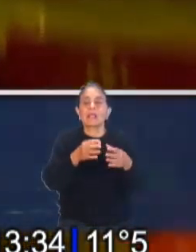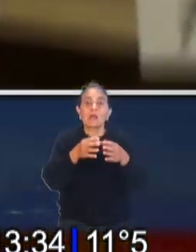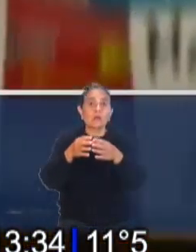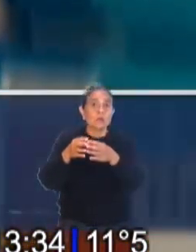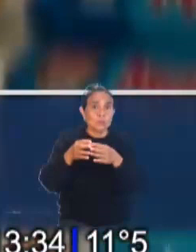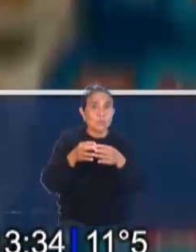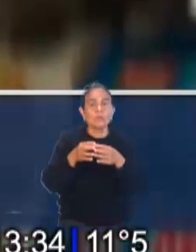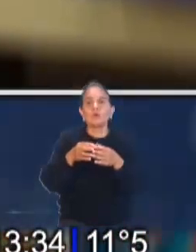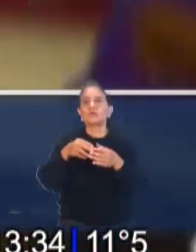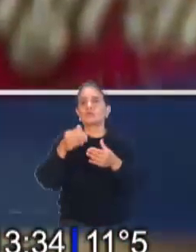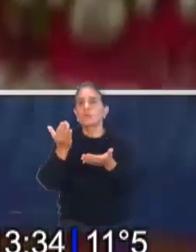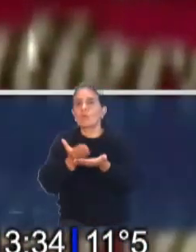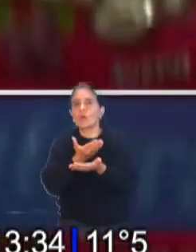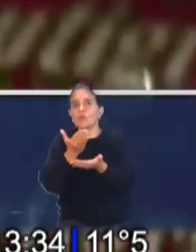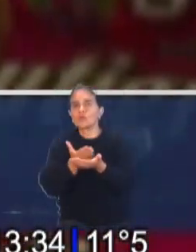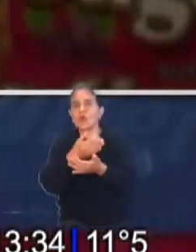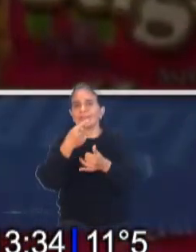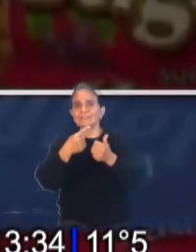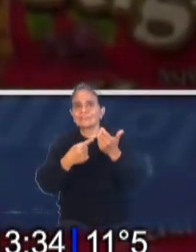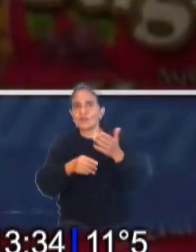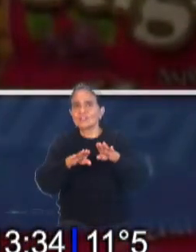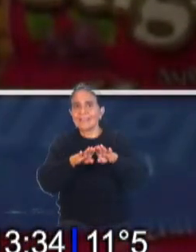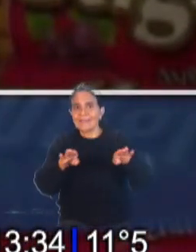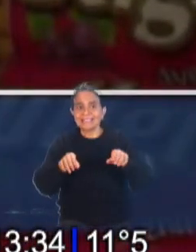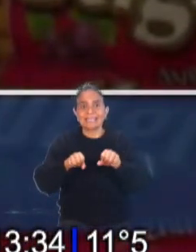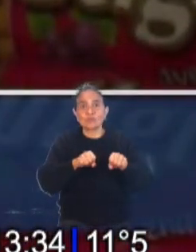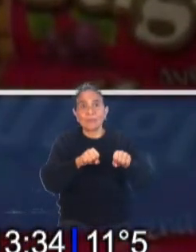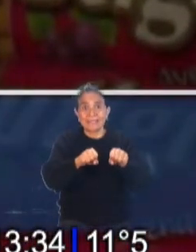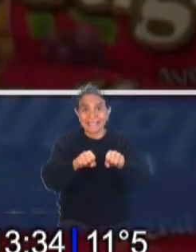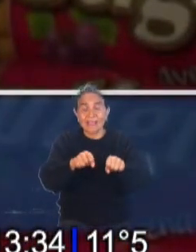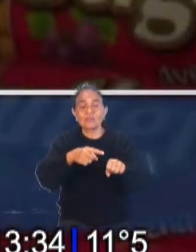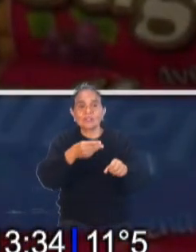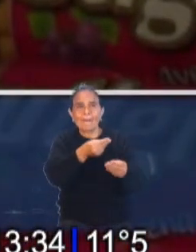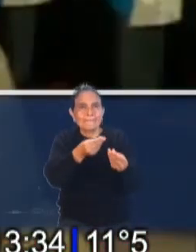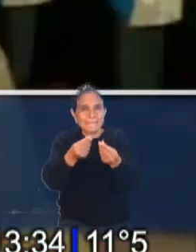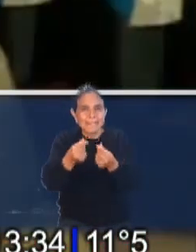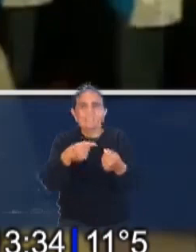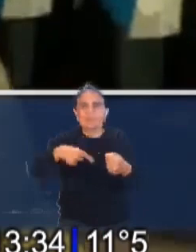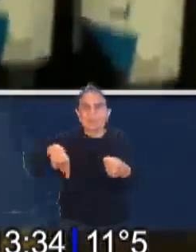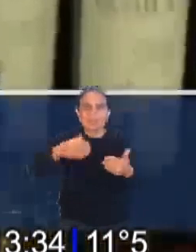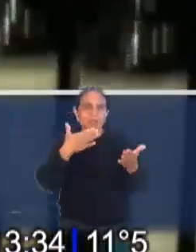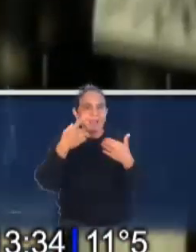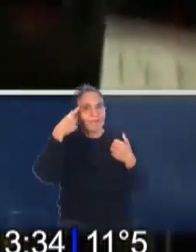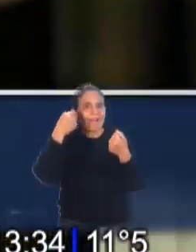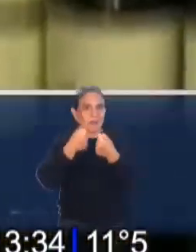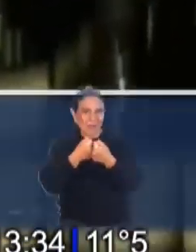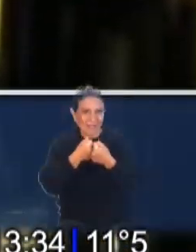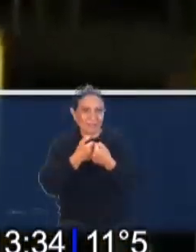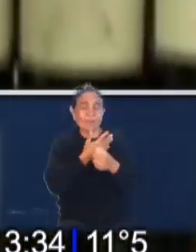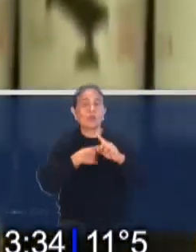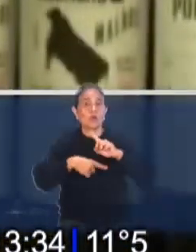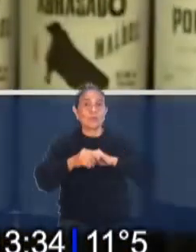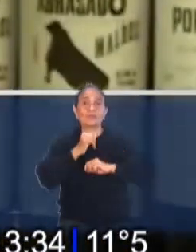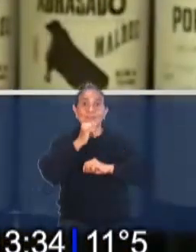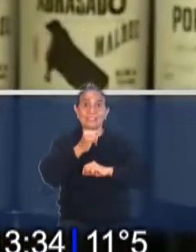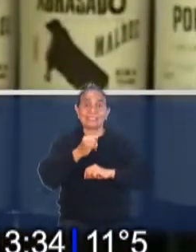productoras de bienes de la canasta básica y supermercados. El gobierno reiteró que el programa Precios Justos